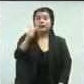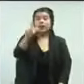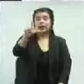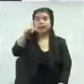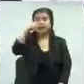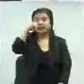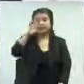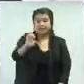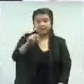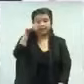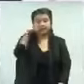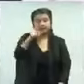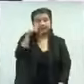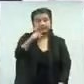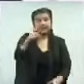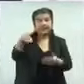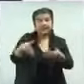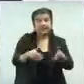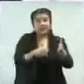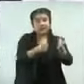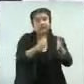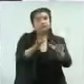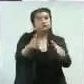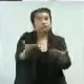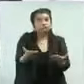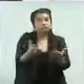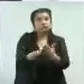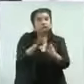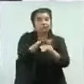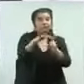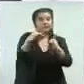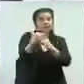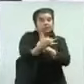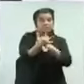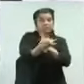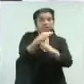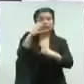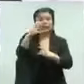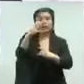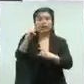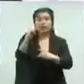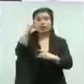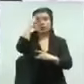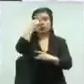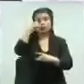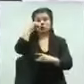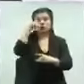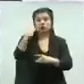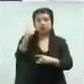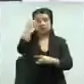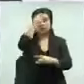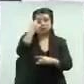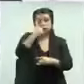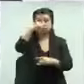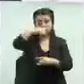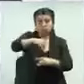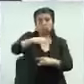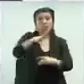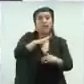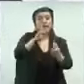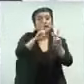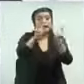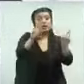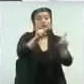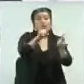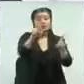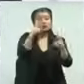ruta, prácticamente se estaría cayendo toda la ruta a la costa sur. Porque aquí hay temas, ahí a los que conocen, yo no sé si